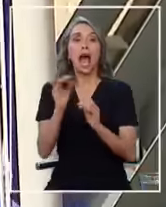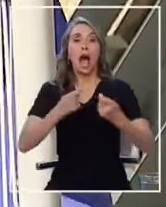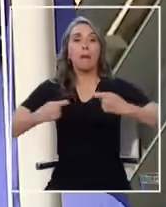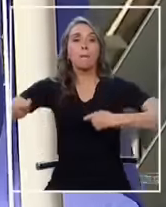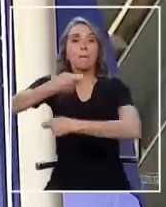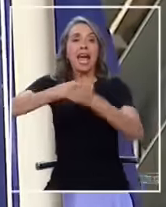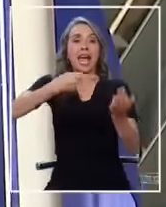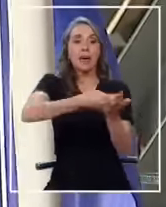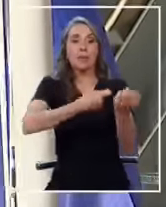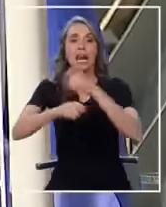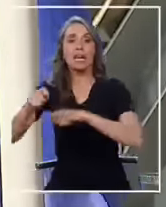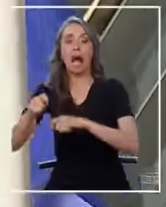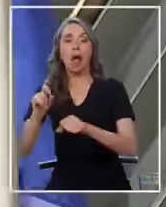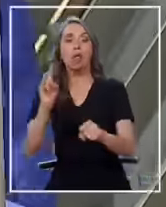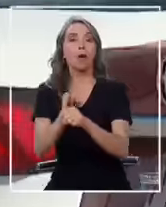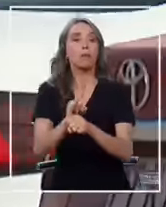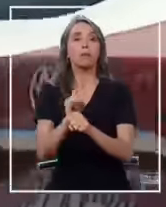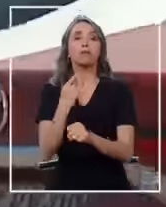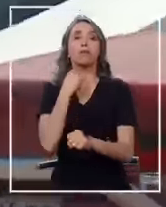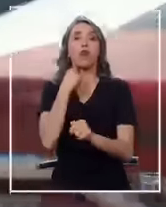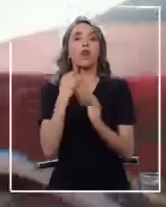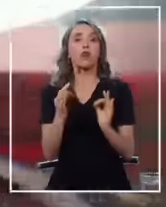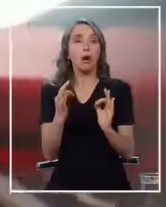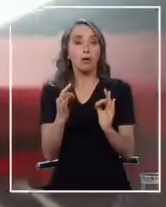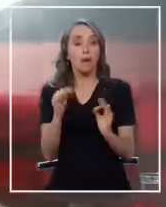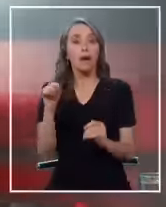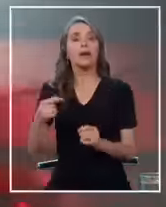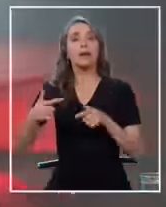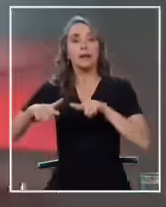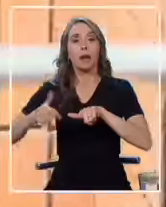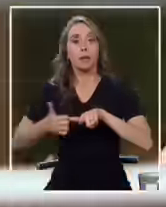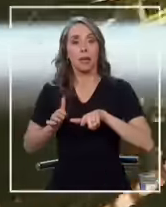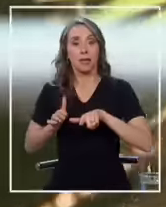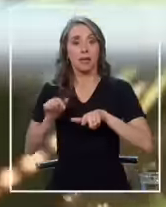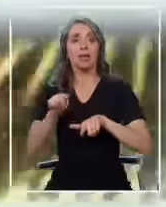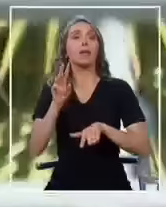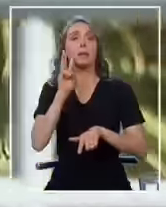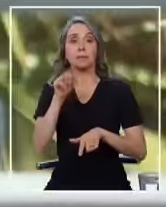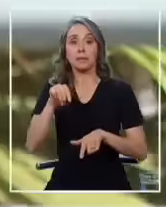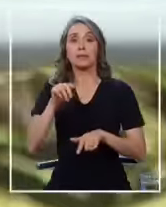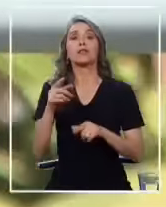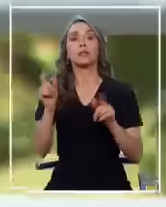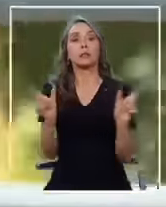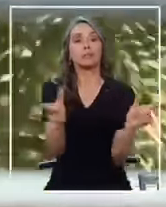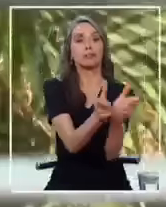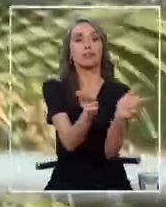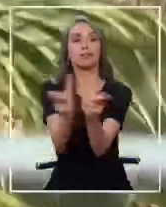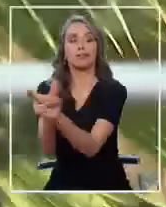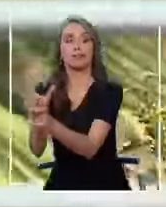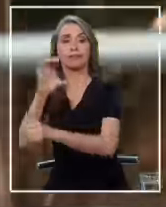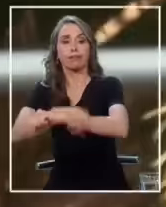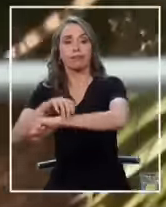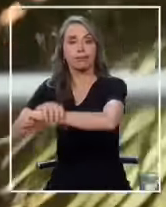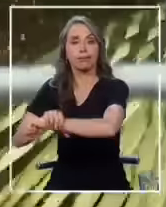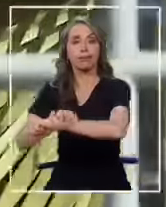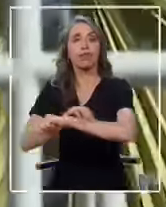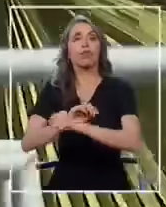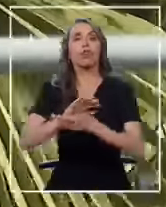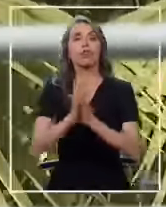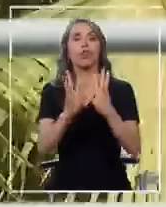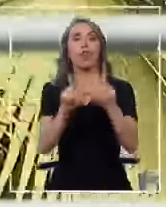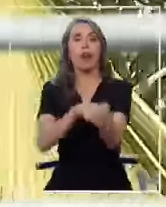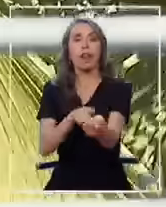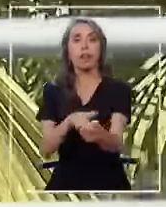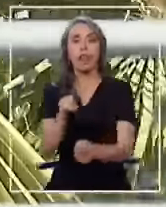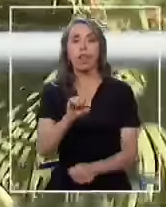Fue durante la madrugada de este lunes que la Brigada de Delitos Económicos de la PDI, en operativos simultáneos, logró la detención de todo el